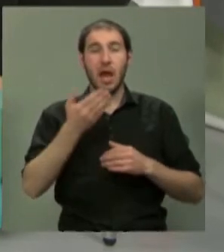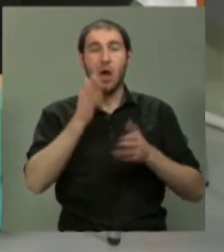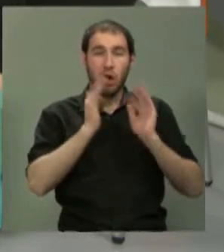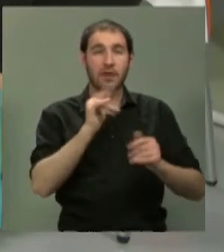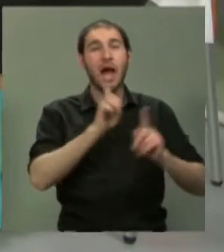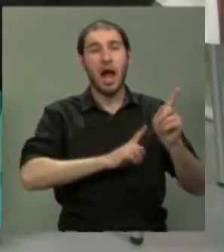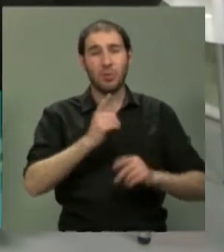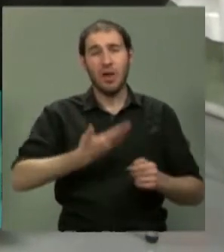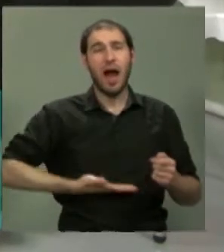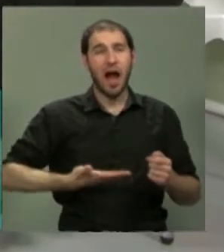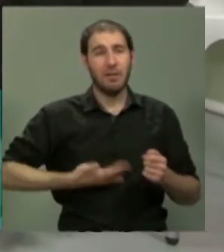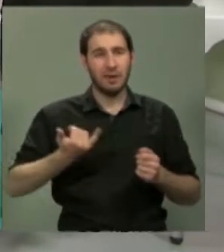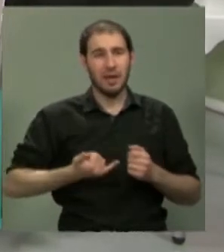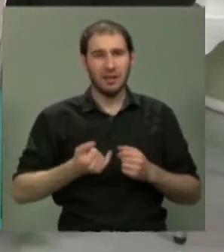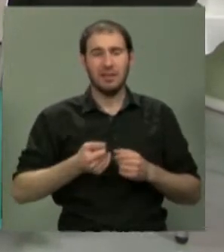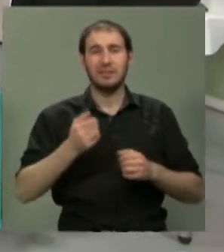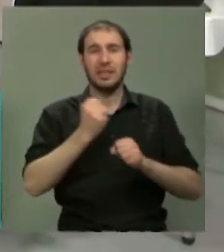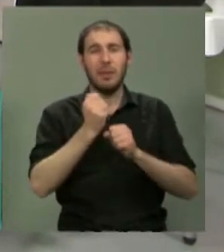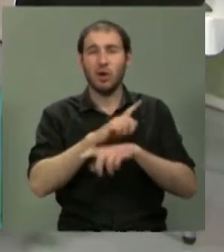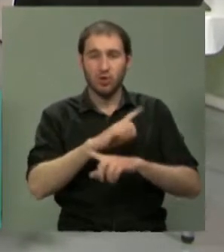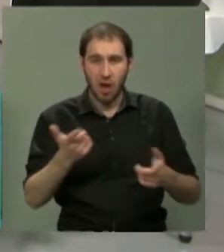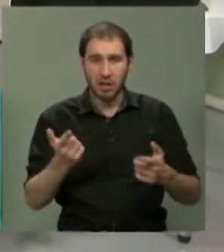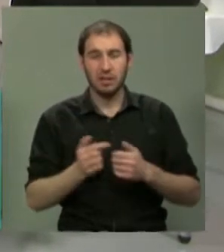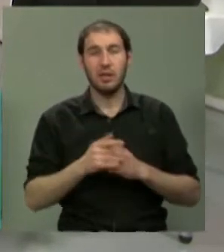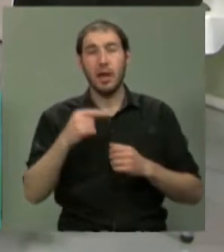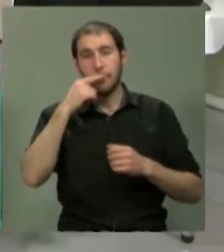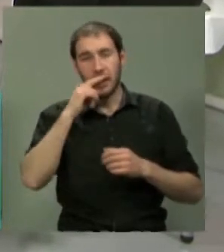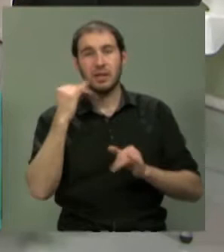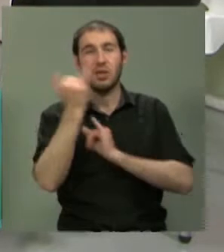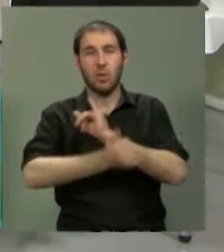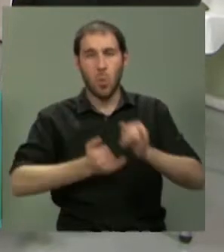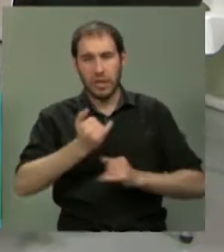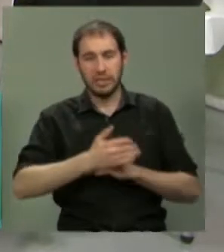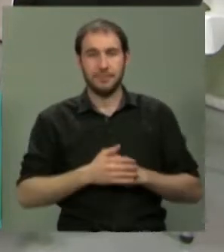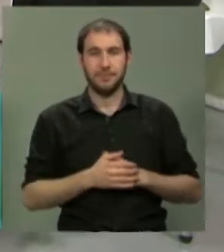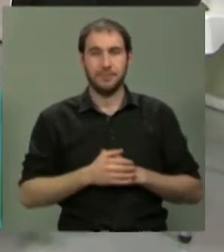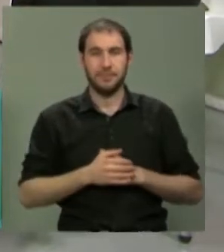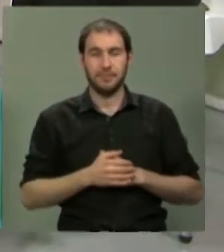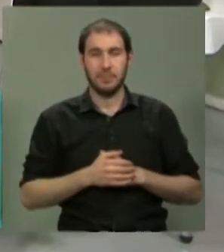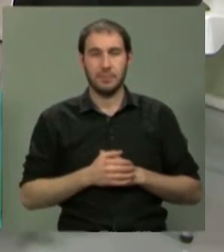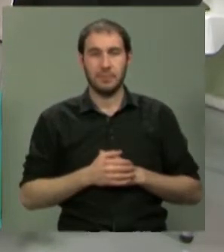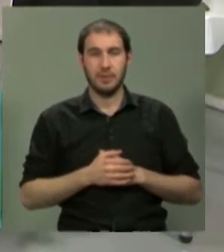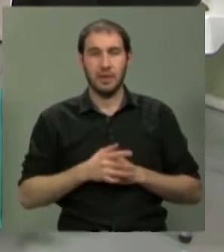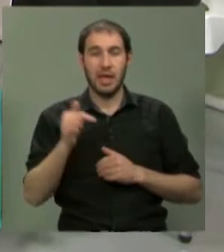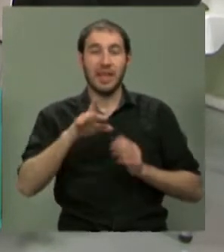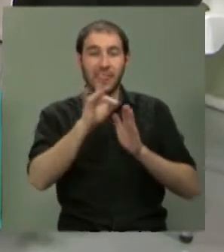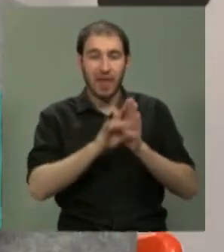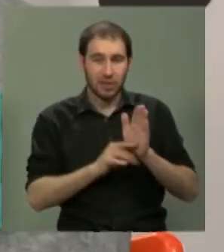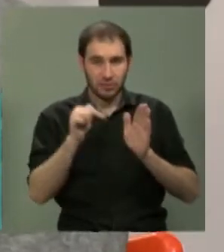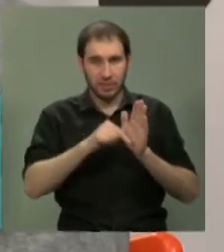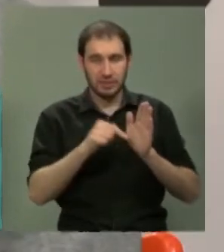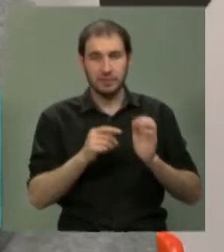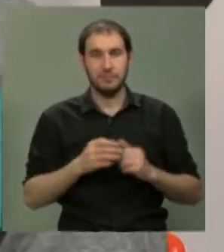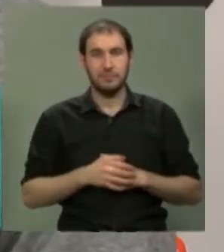hoy por hoy pasan hambre. Hay mucha desocupación y lo que hace el macrismo cuando salen estas estos datos